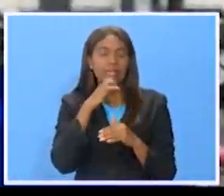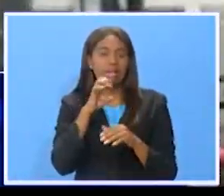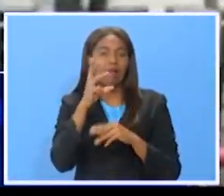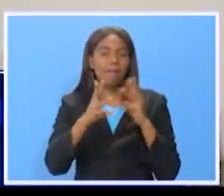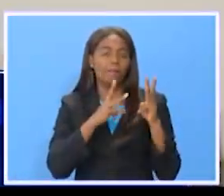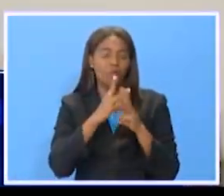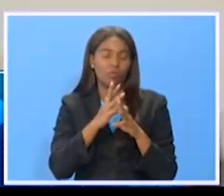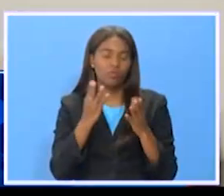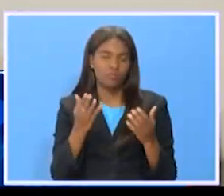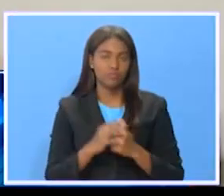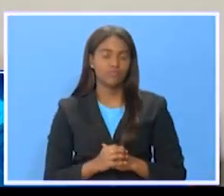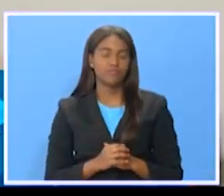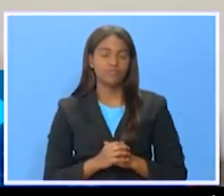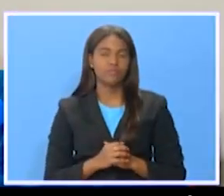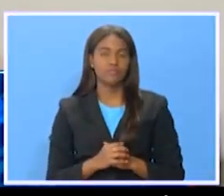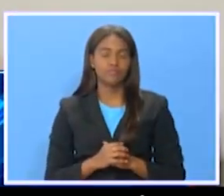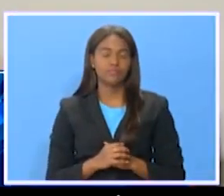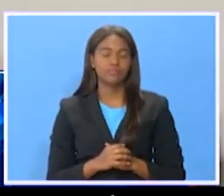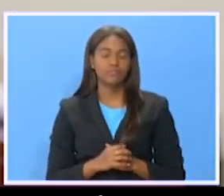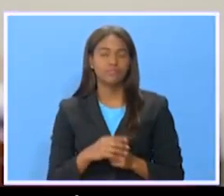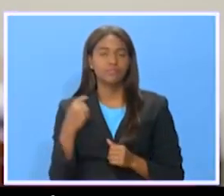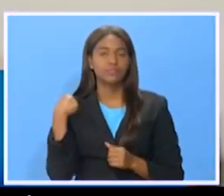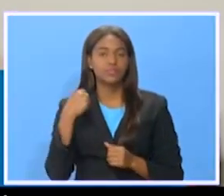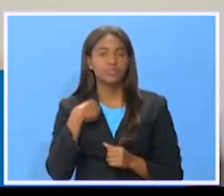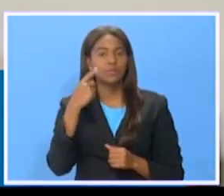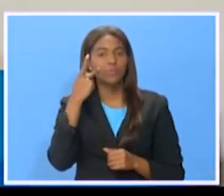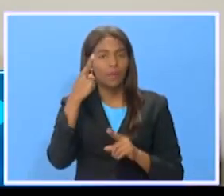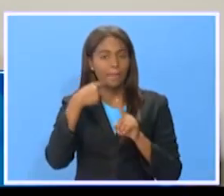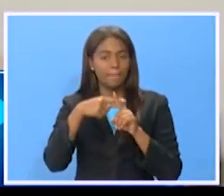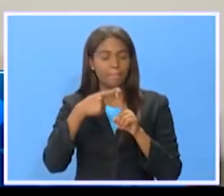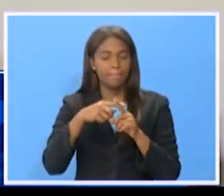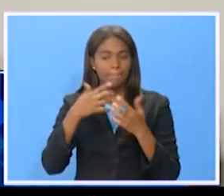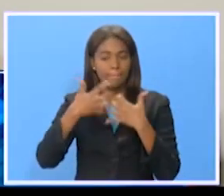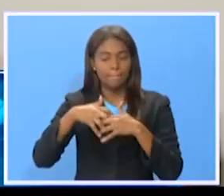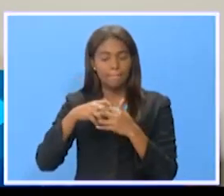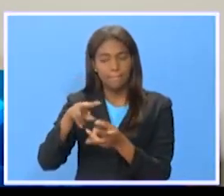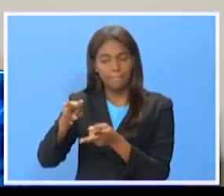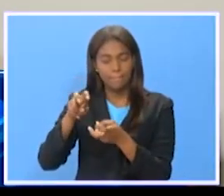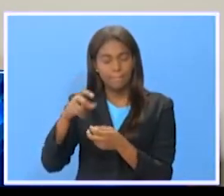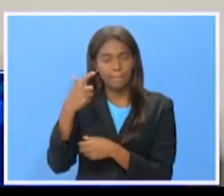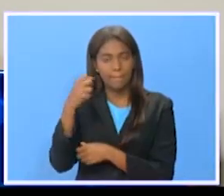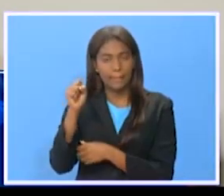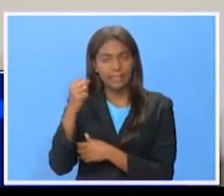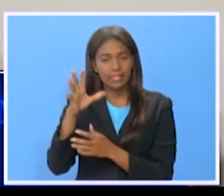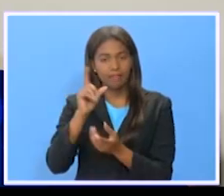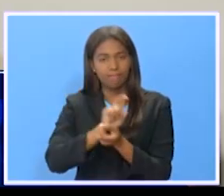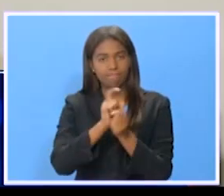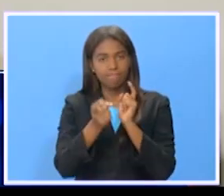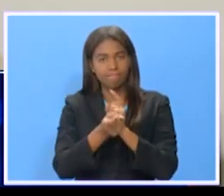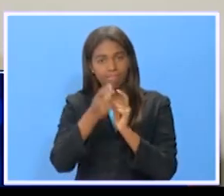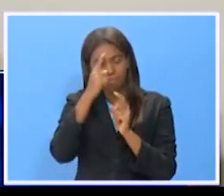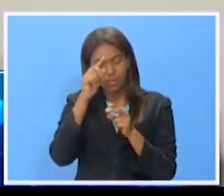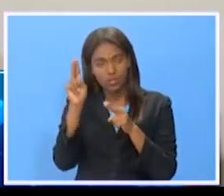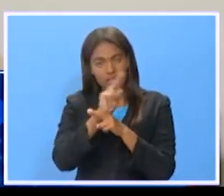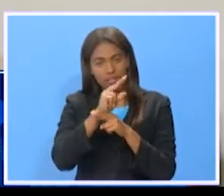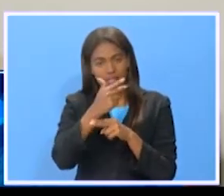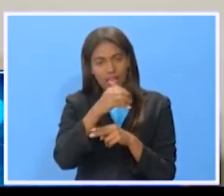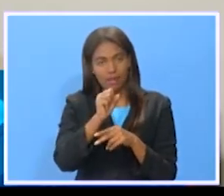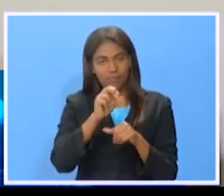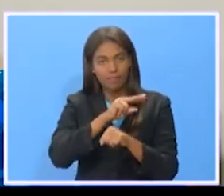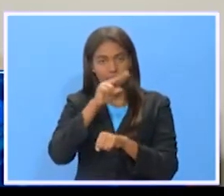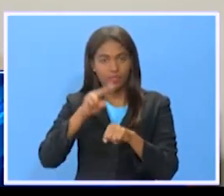global. Valoramos positivamente el hecho de que la planta Energas haya sido transformada para utilizar gas